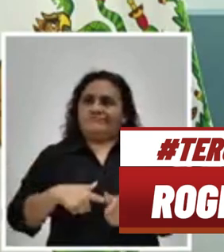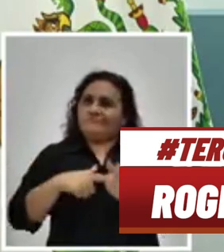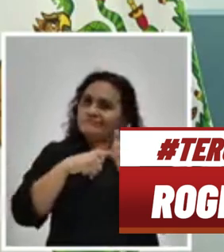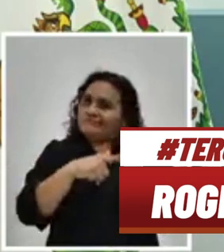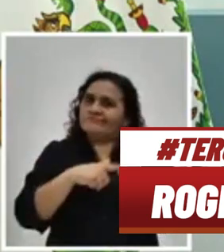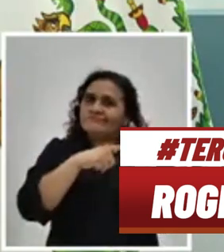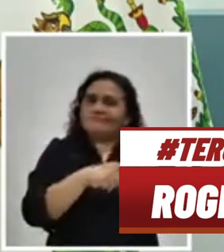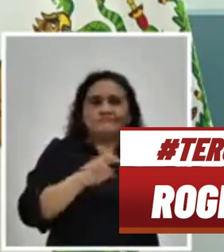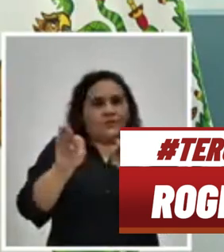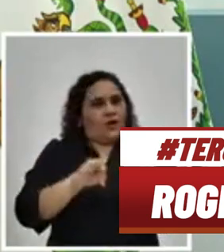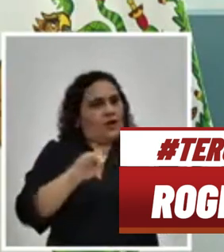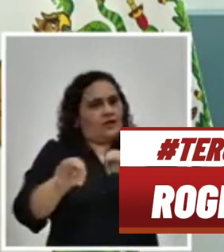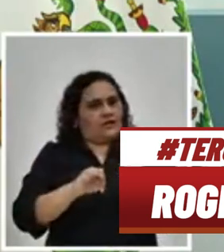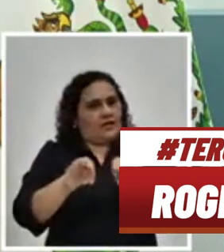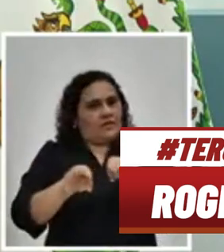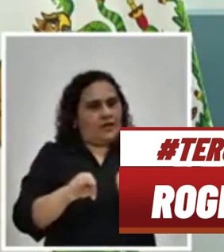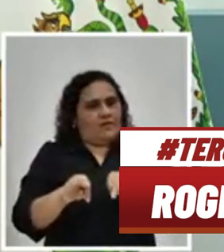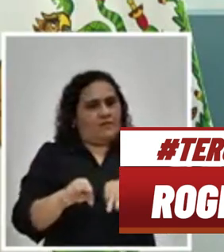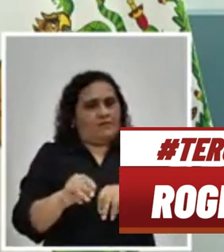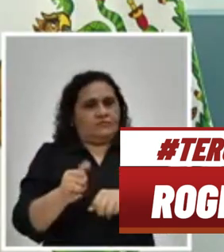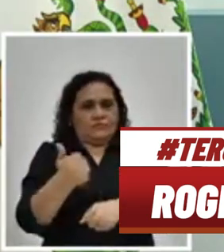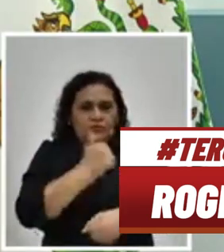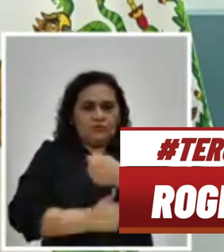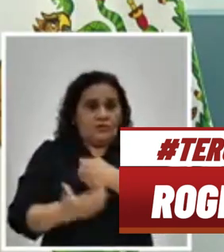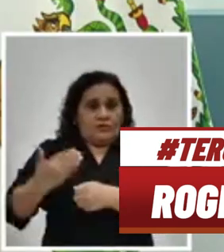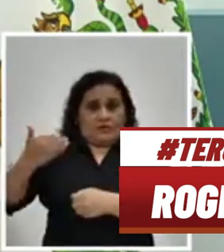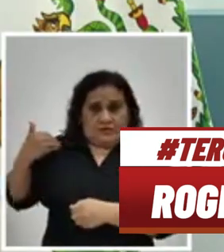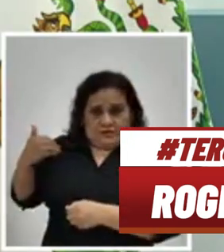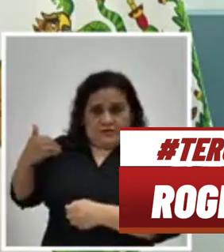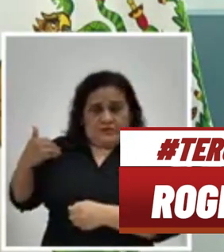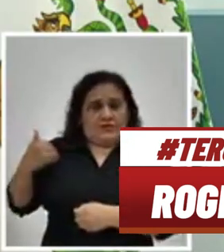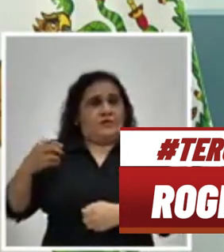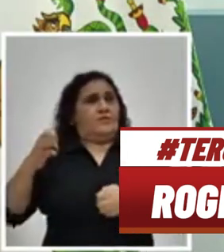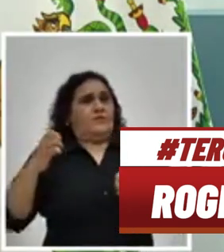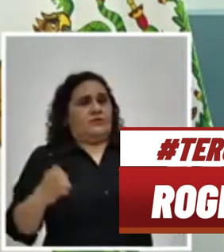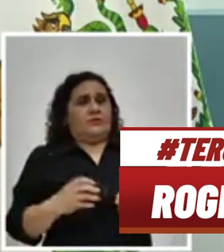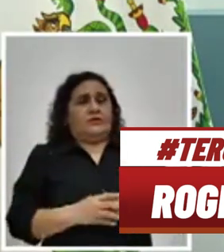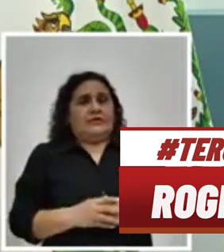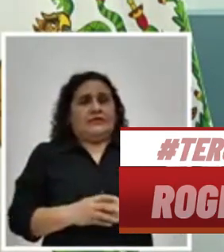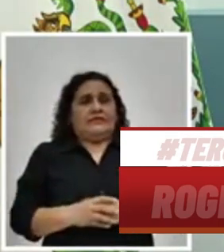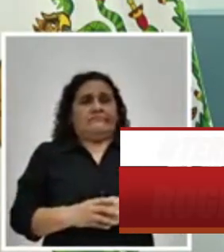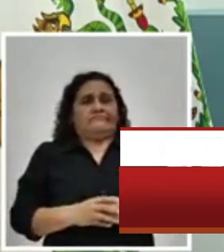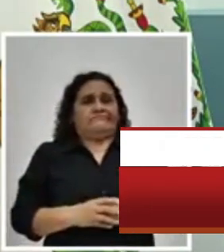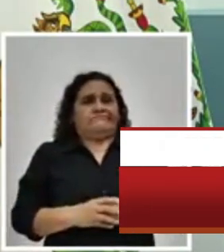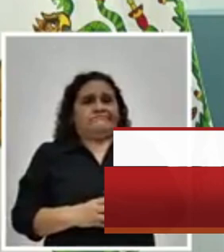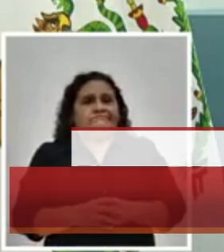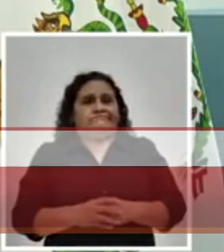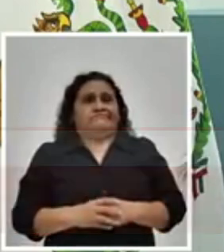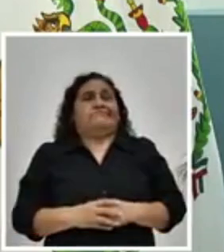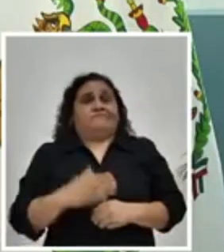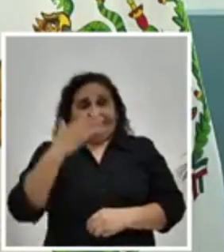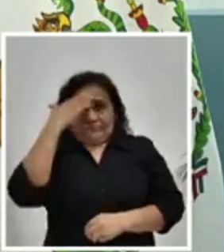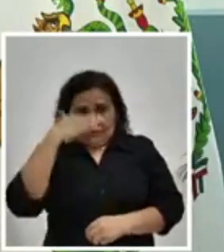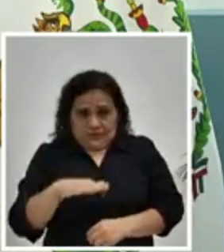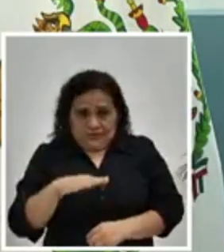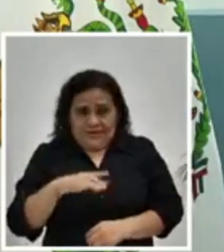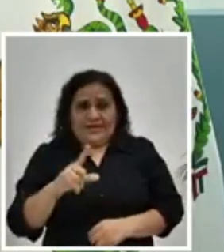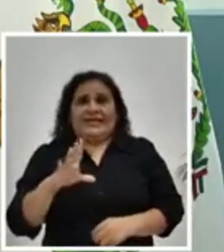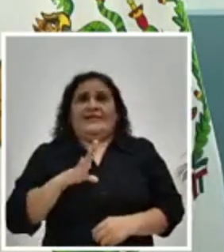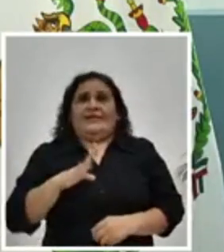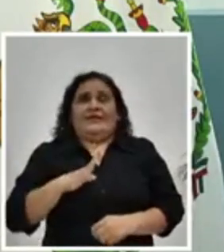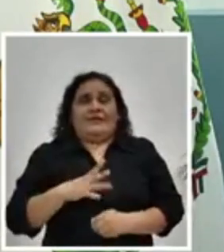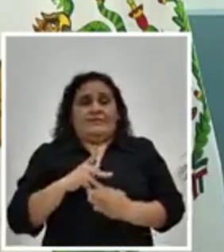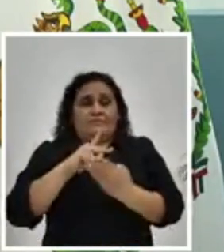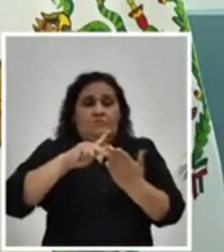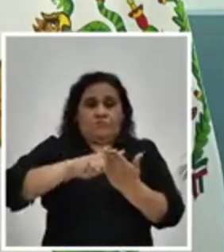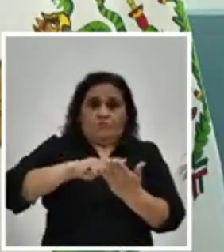había llevado a cabo en los últimos años, pues estaba consciente de que había aún programas y